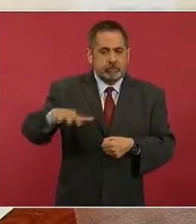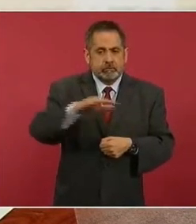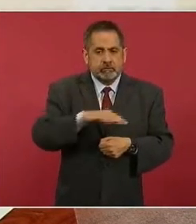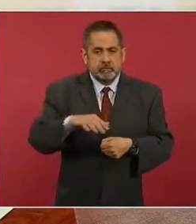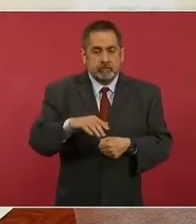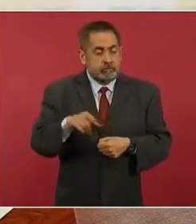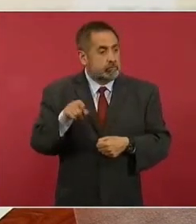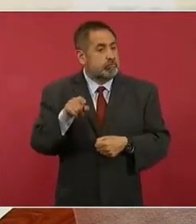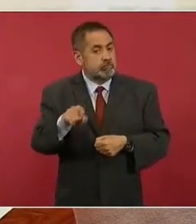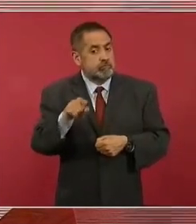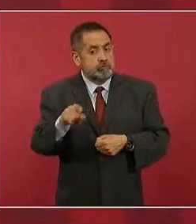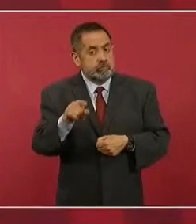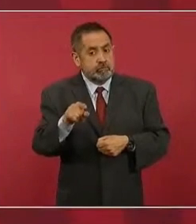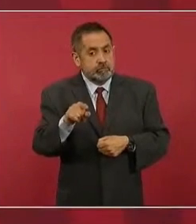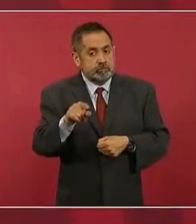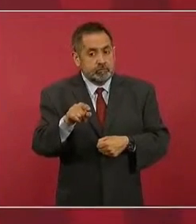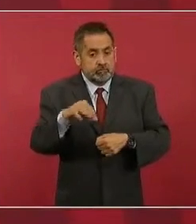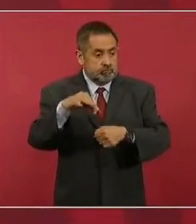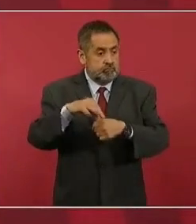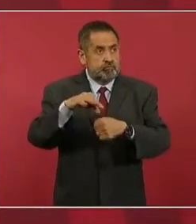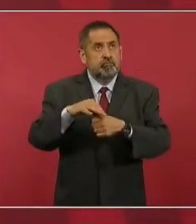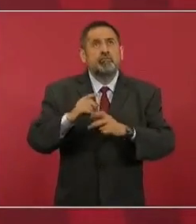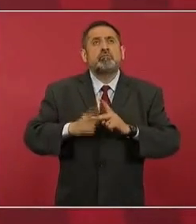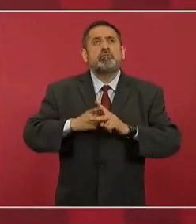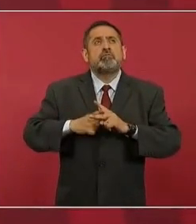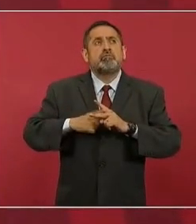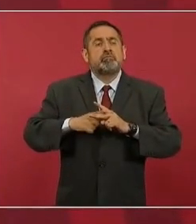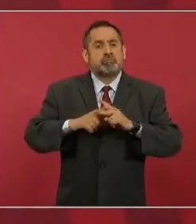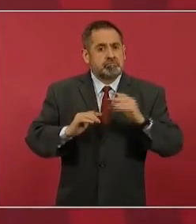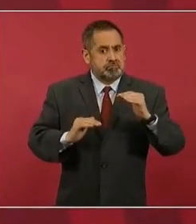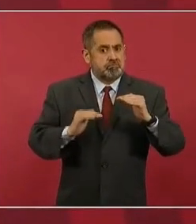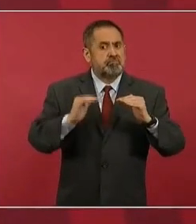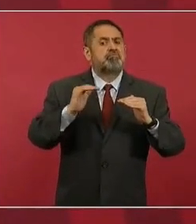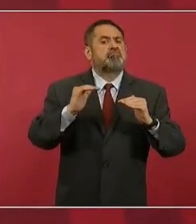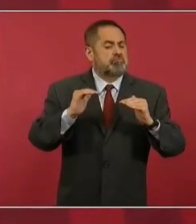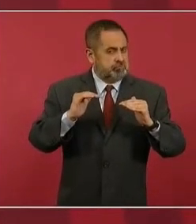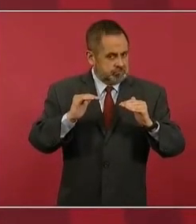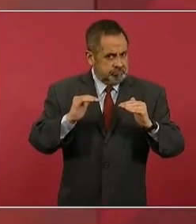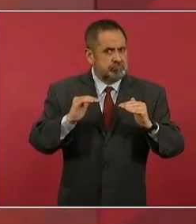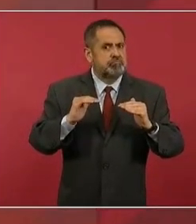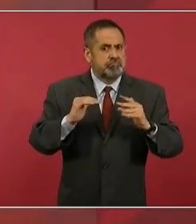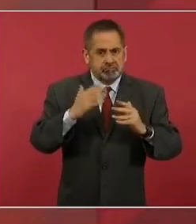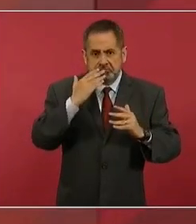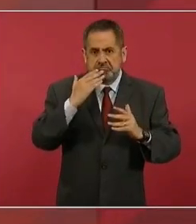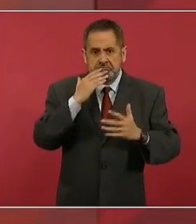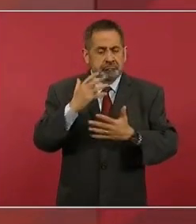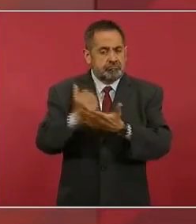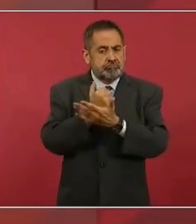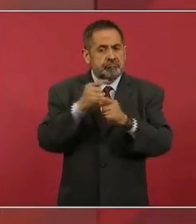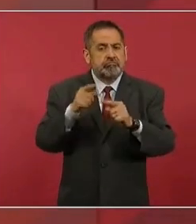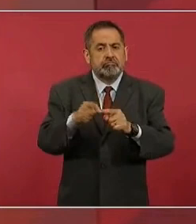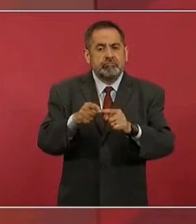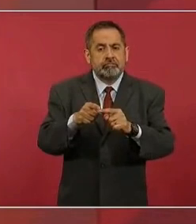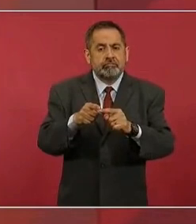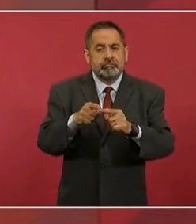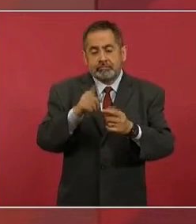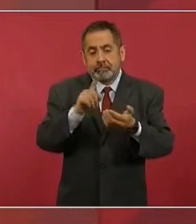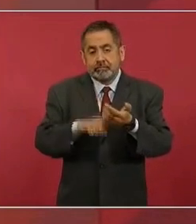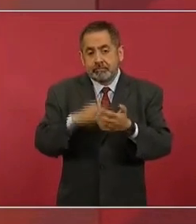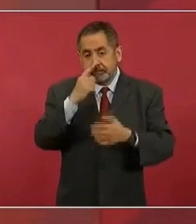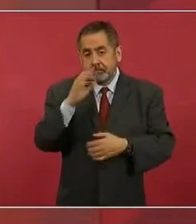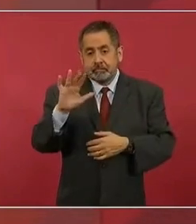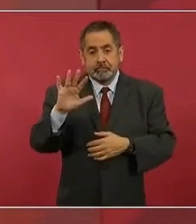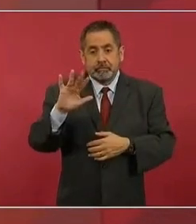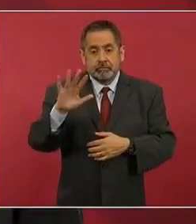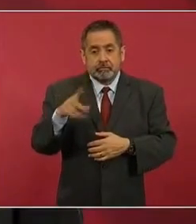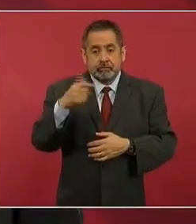sacó también un porcentaje amplio y ganó, pero con